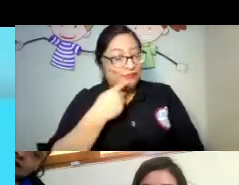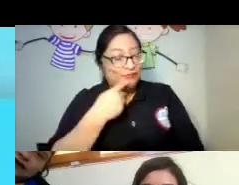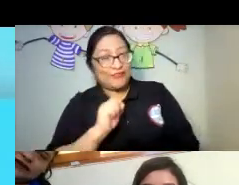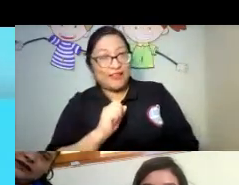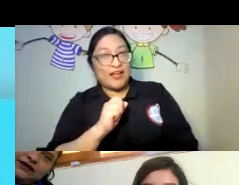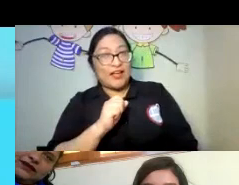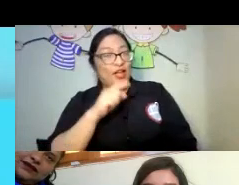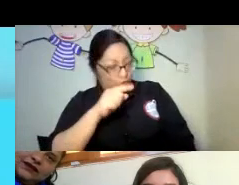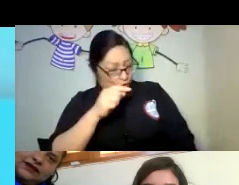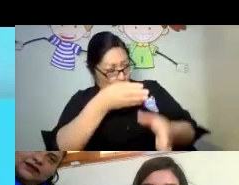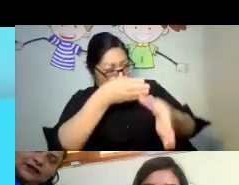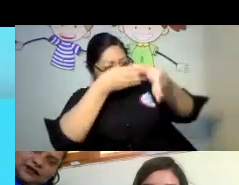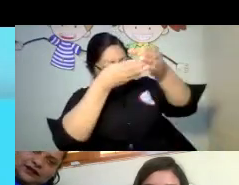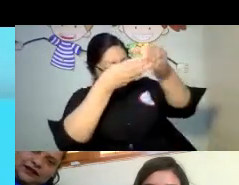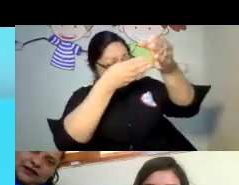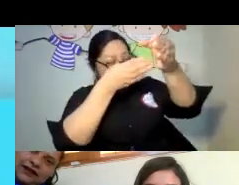vida.